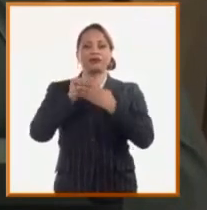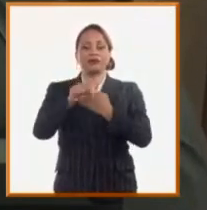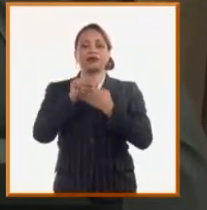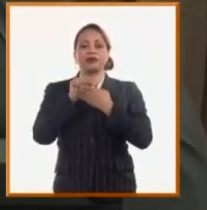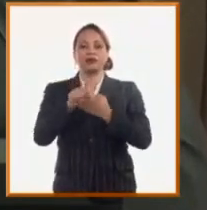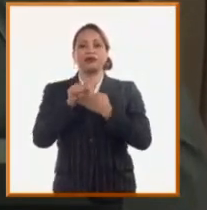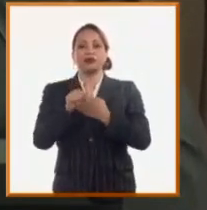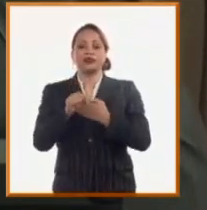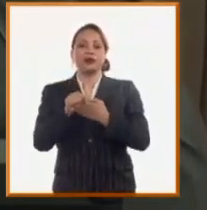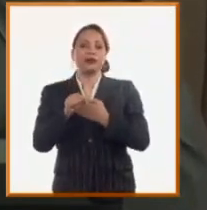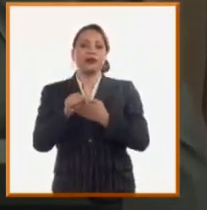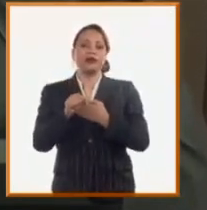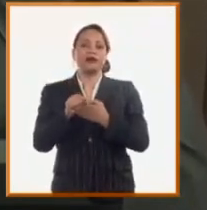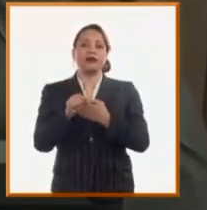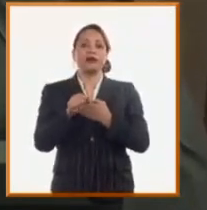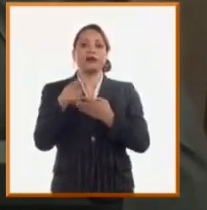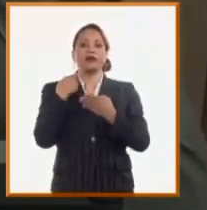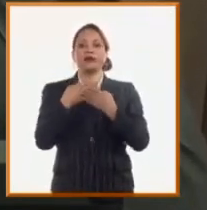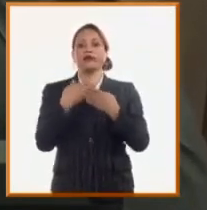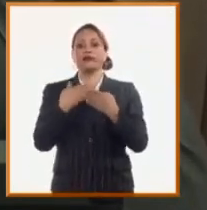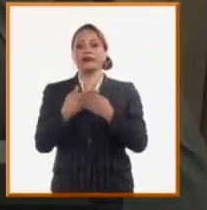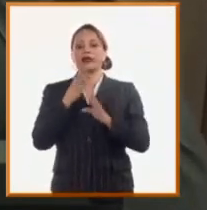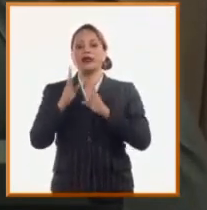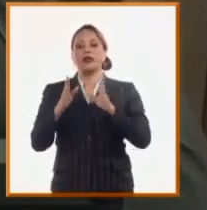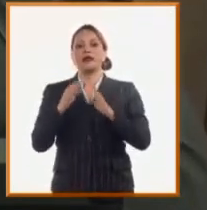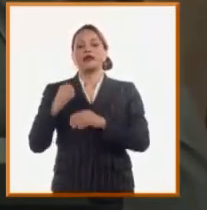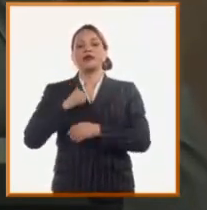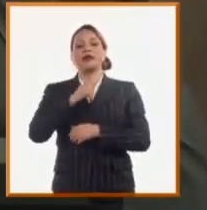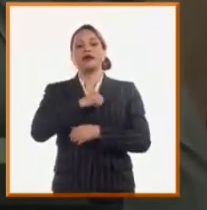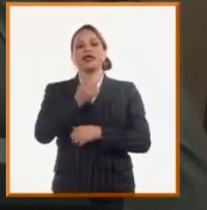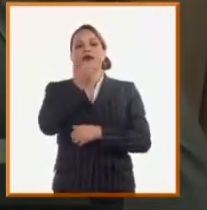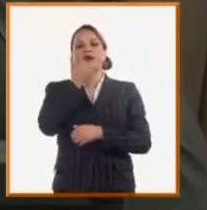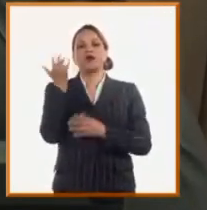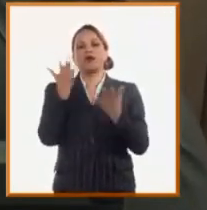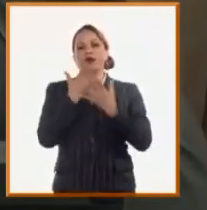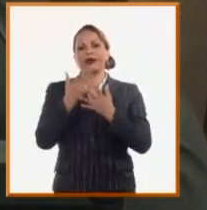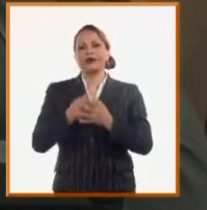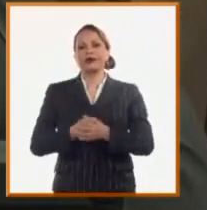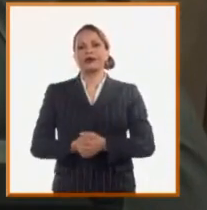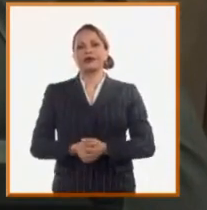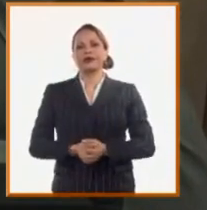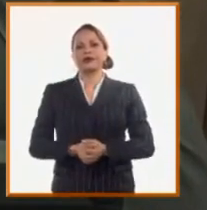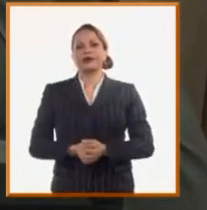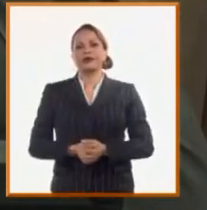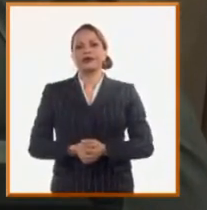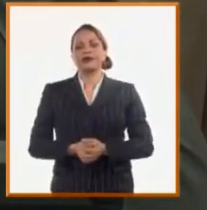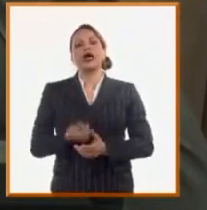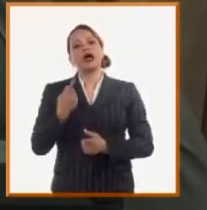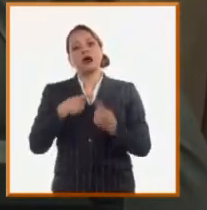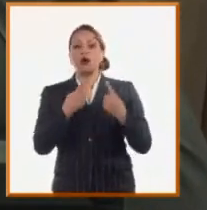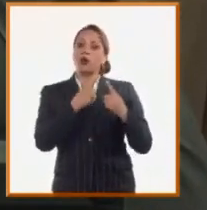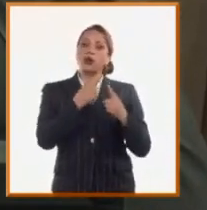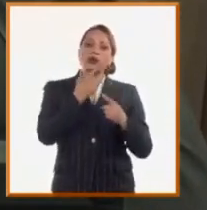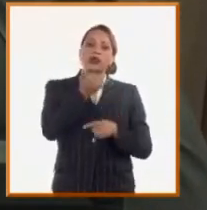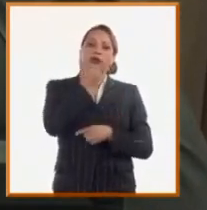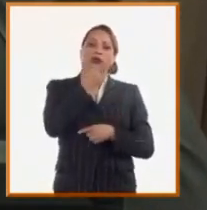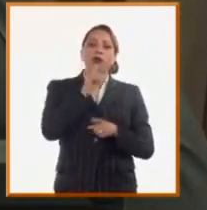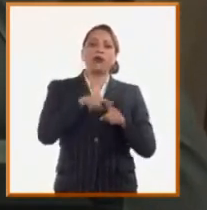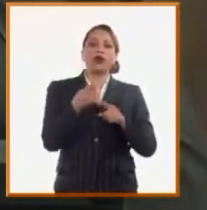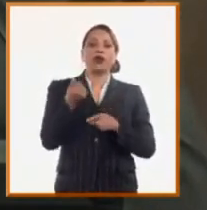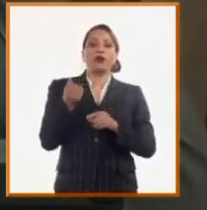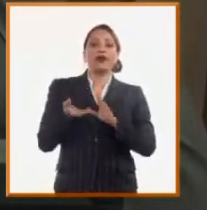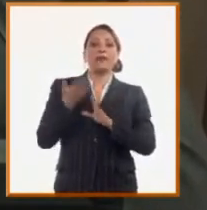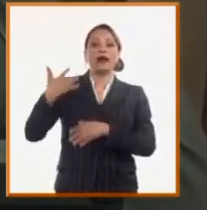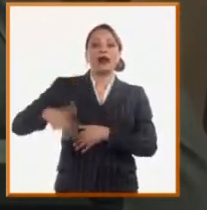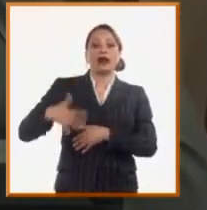da una entidad del sector no estatal, ¿quién se equivocó? Bueno, uno se equivocó por estar cobrando más caro